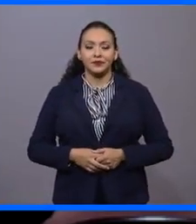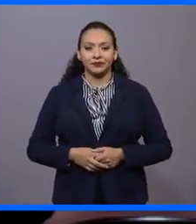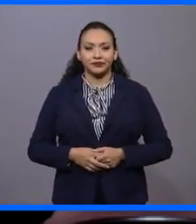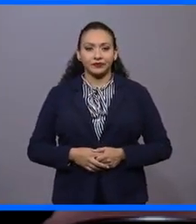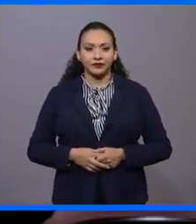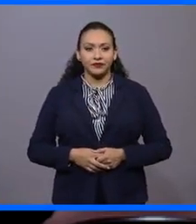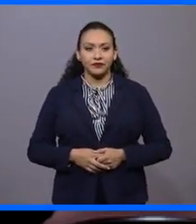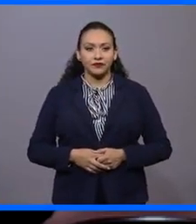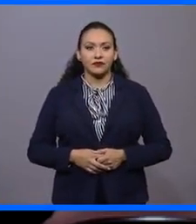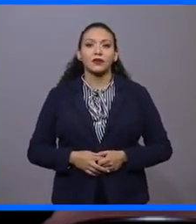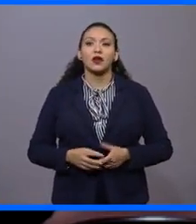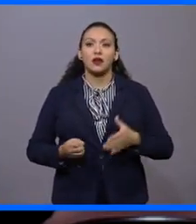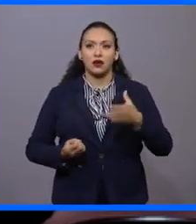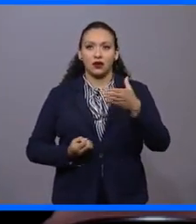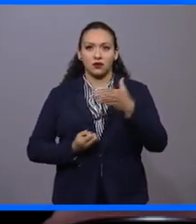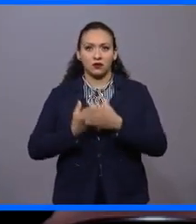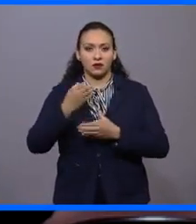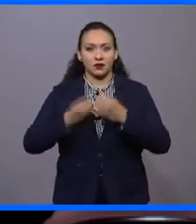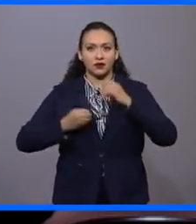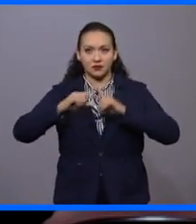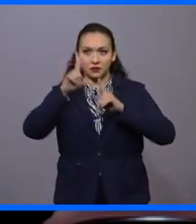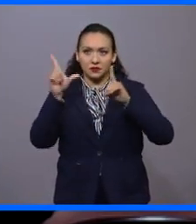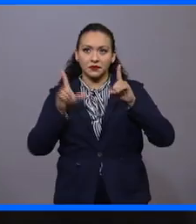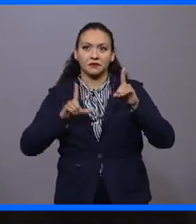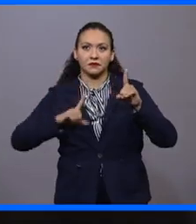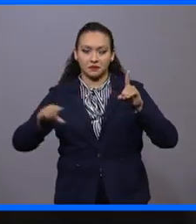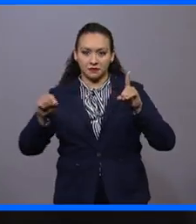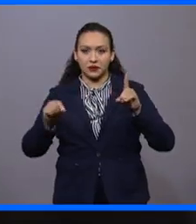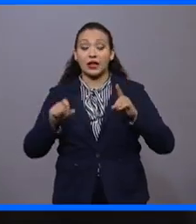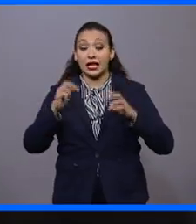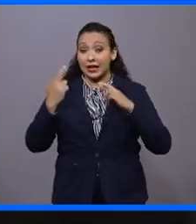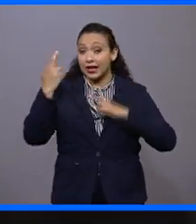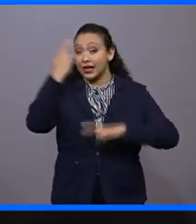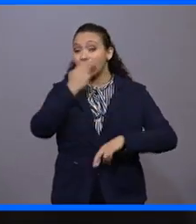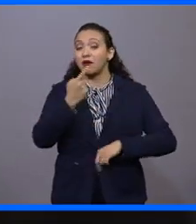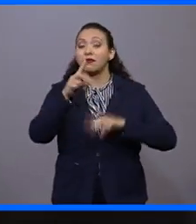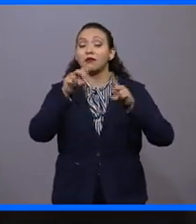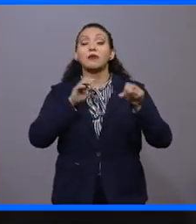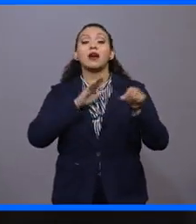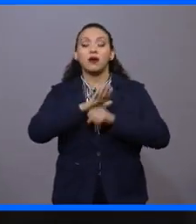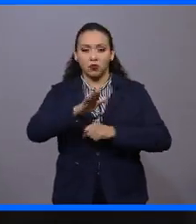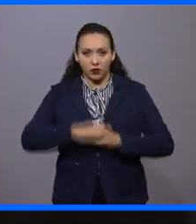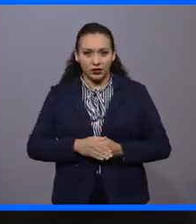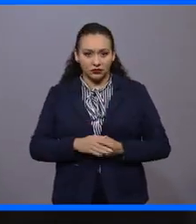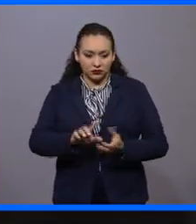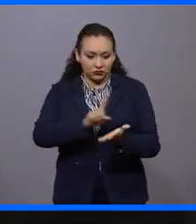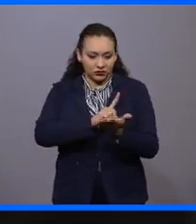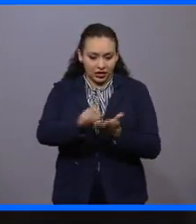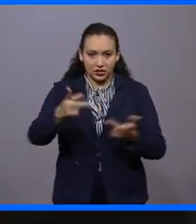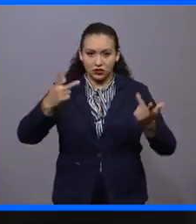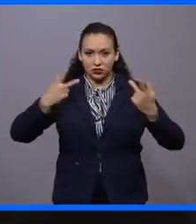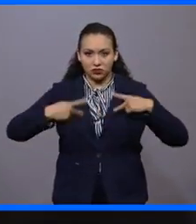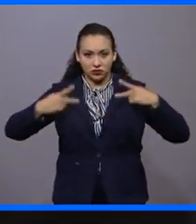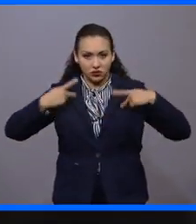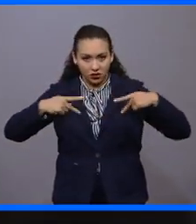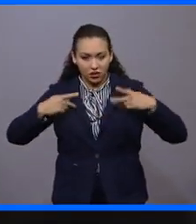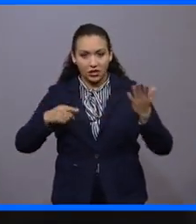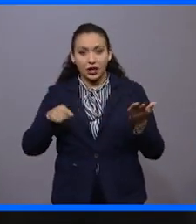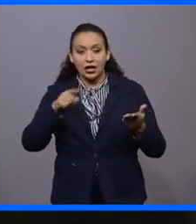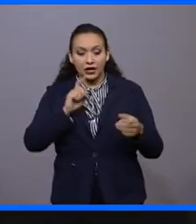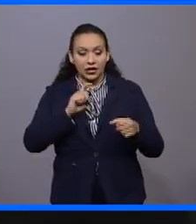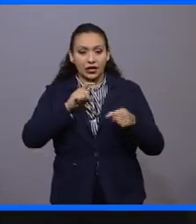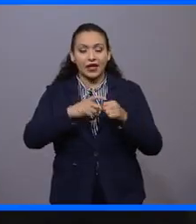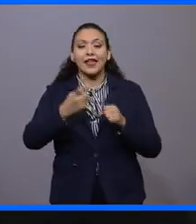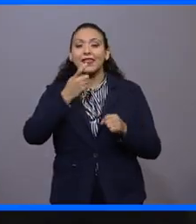El Pleno de la nueva Suprema Corte de Justicia también revisará un asunto sobre la garantía de los derechos de las personas que se autoadscriban